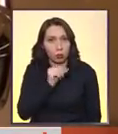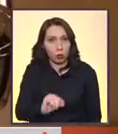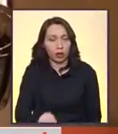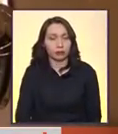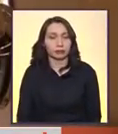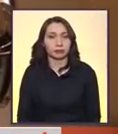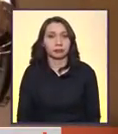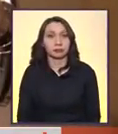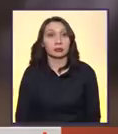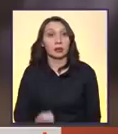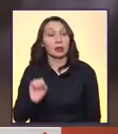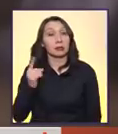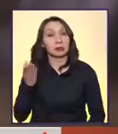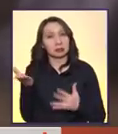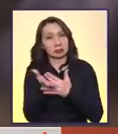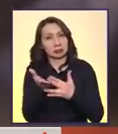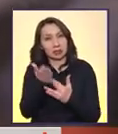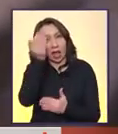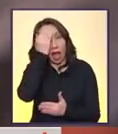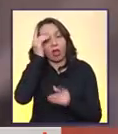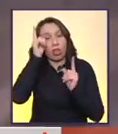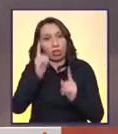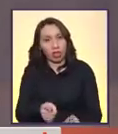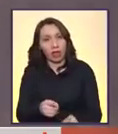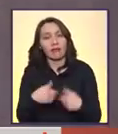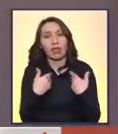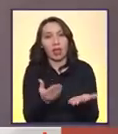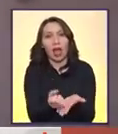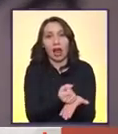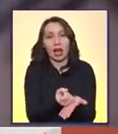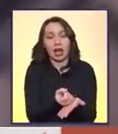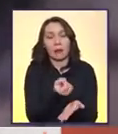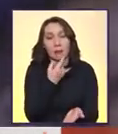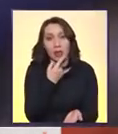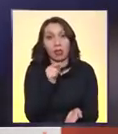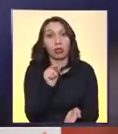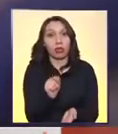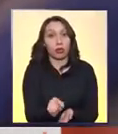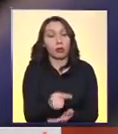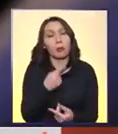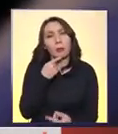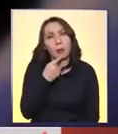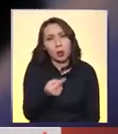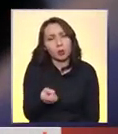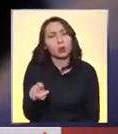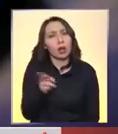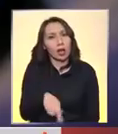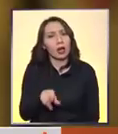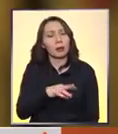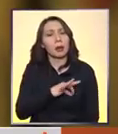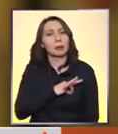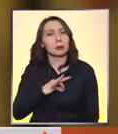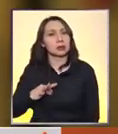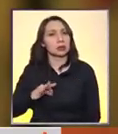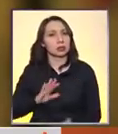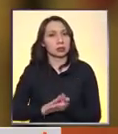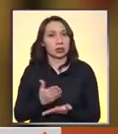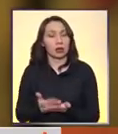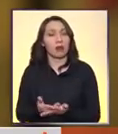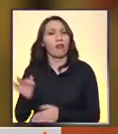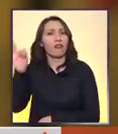Dentro de la primera quincena de agosto, Agustín debiera recibir el medicamento. Consultamos reiteradas veces al Ministerio de Salud y a FONASA